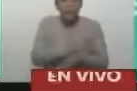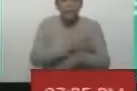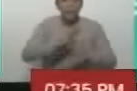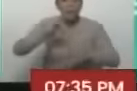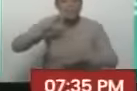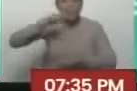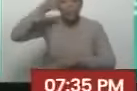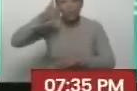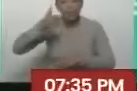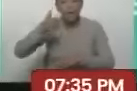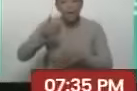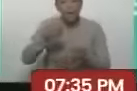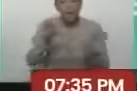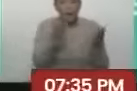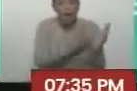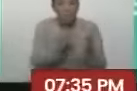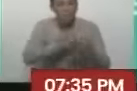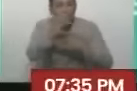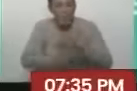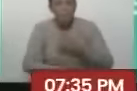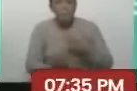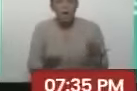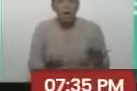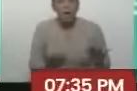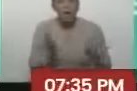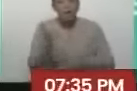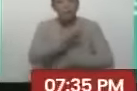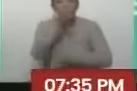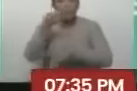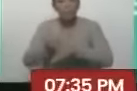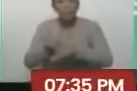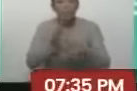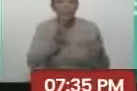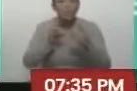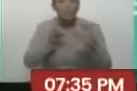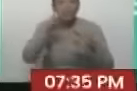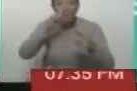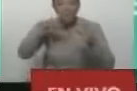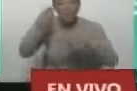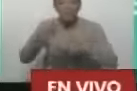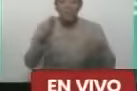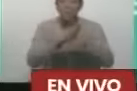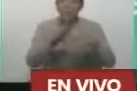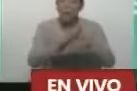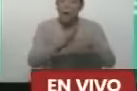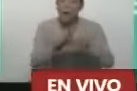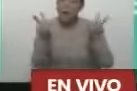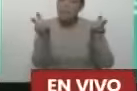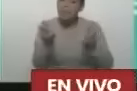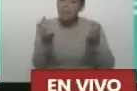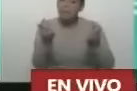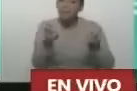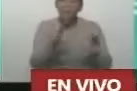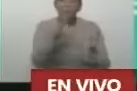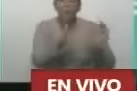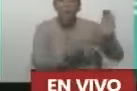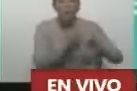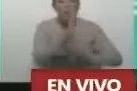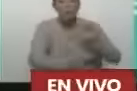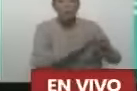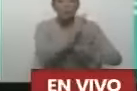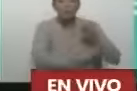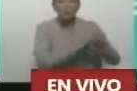programa que la asamblea nacional va a dar un debate mañana sobre este tema de la Corte Internacional de